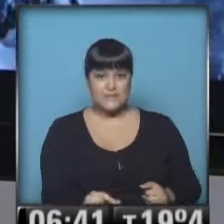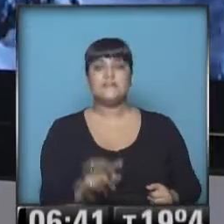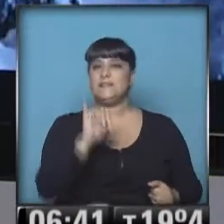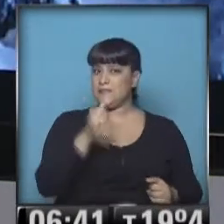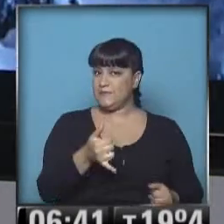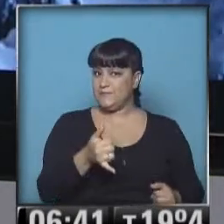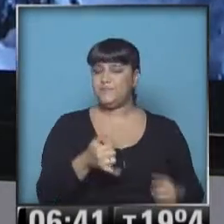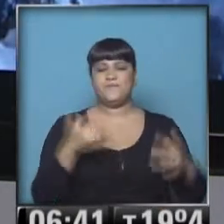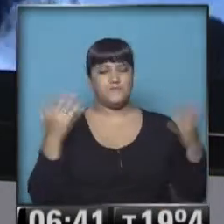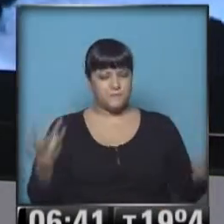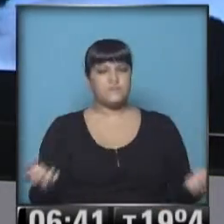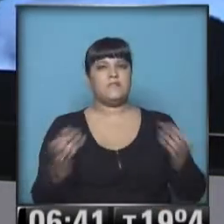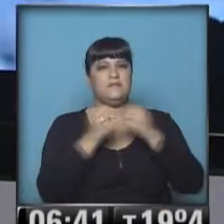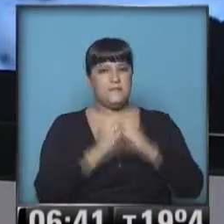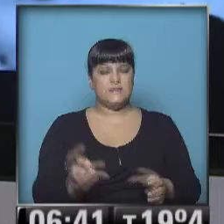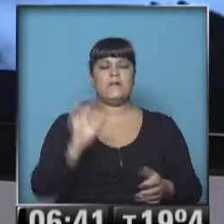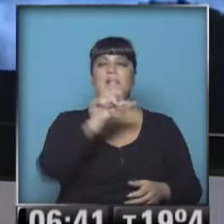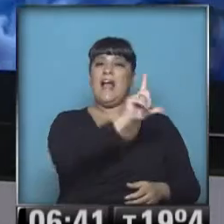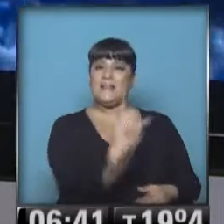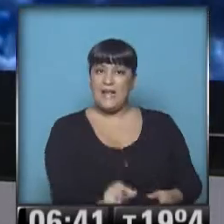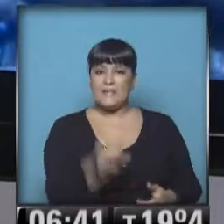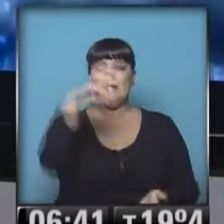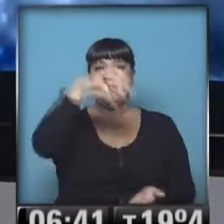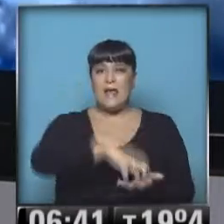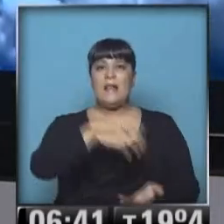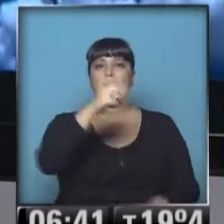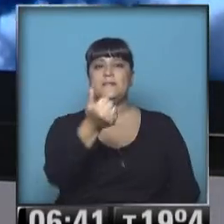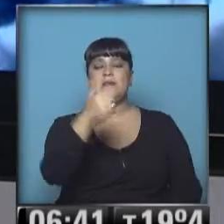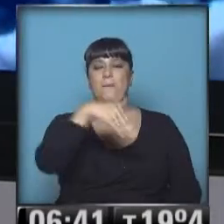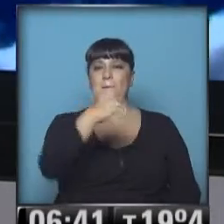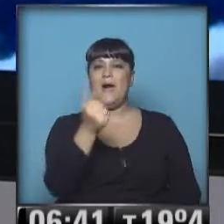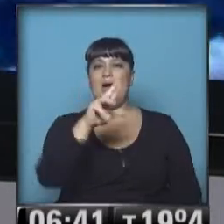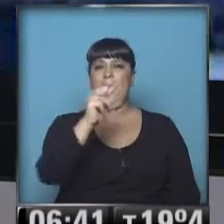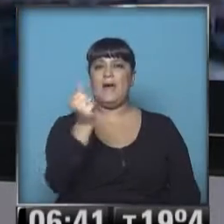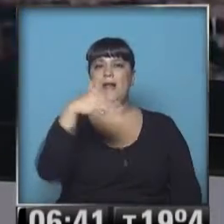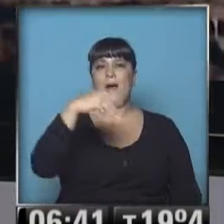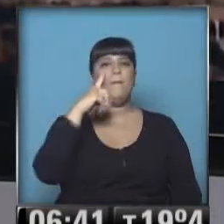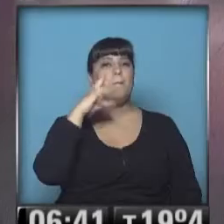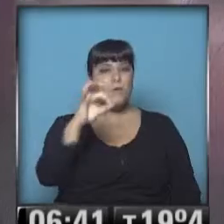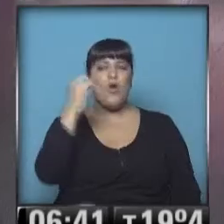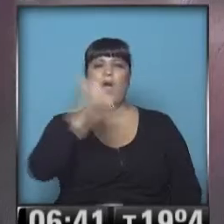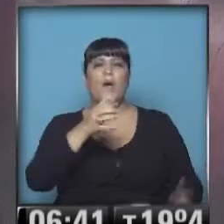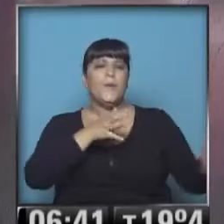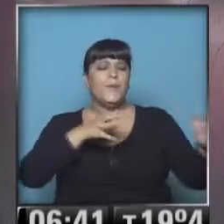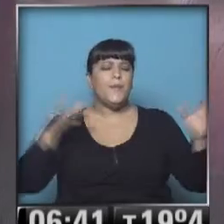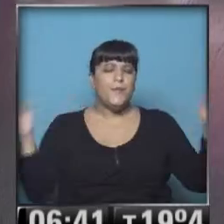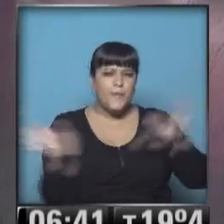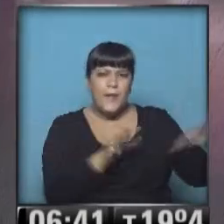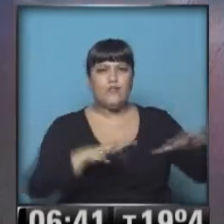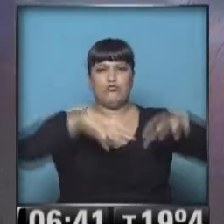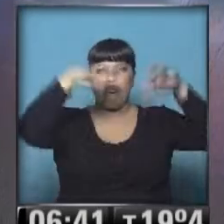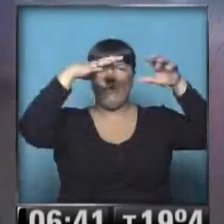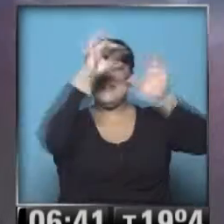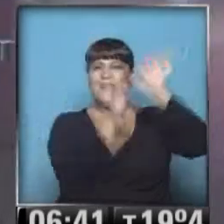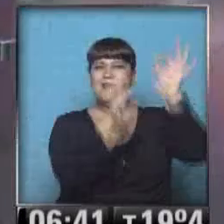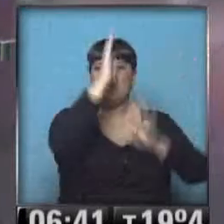¿Sí? Y en Marambio, en el sector antártico argentino, hay viento y hay nieve. Fíjense ustedes, ahí el mapa